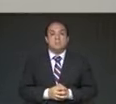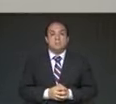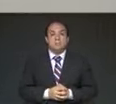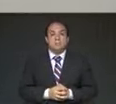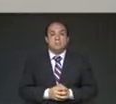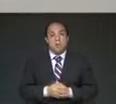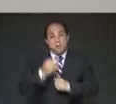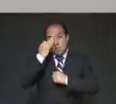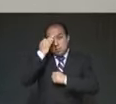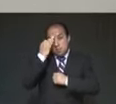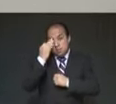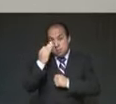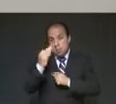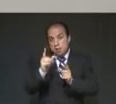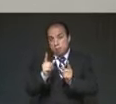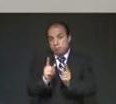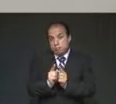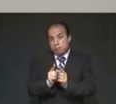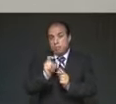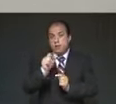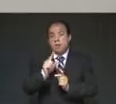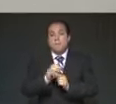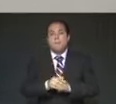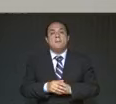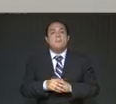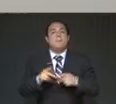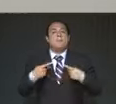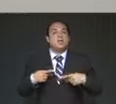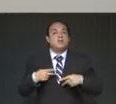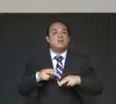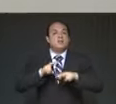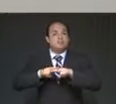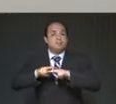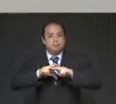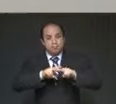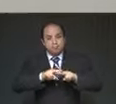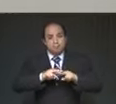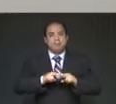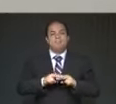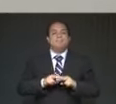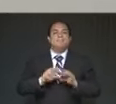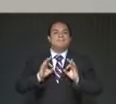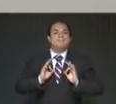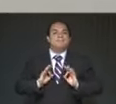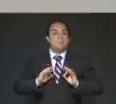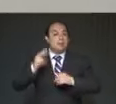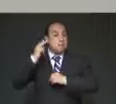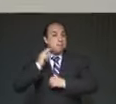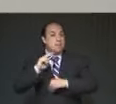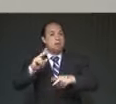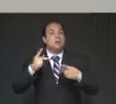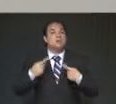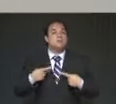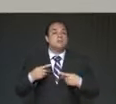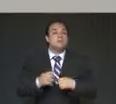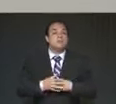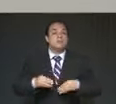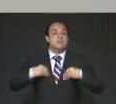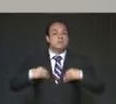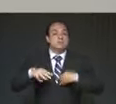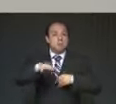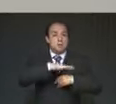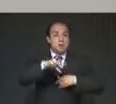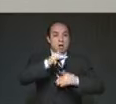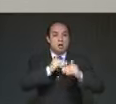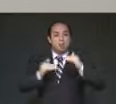el tiempo y la comodidad de viaje de las personas que viven en las zonas